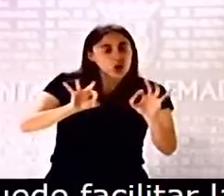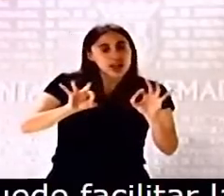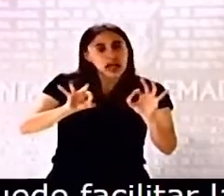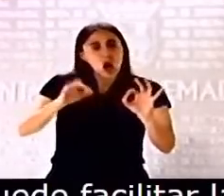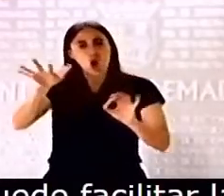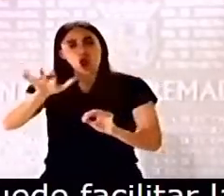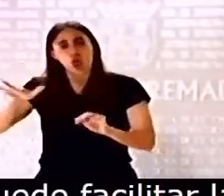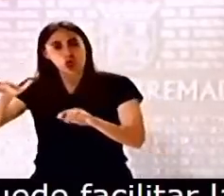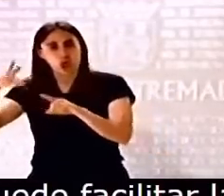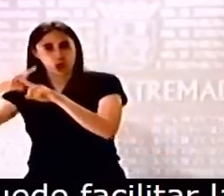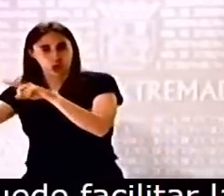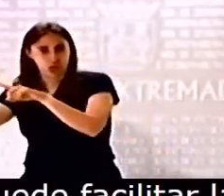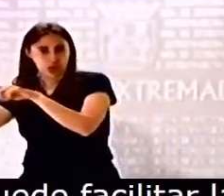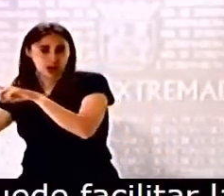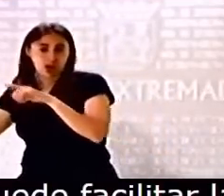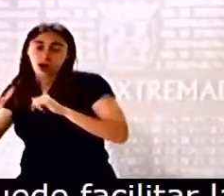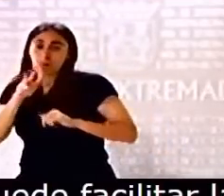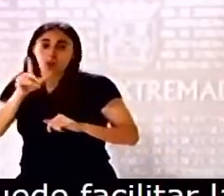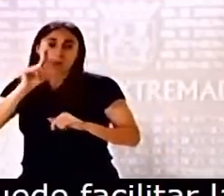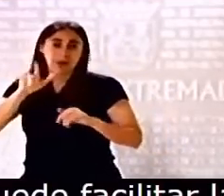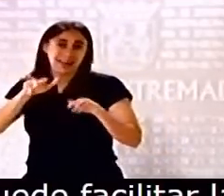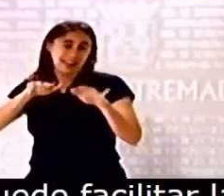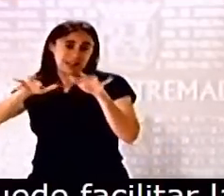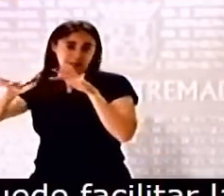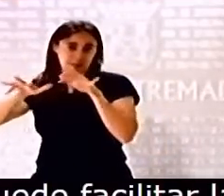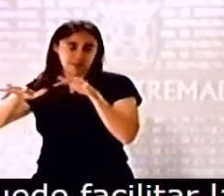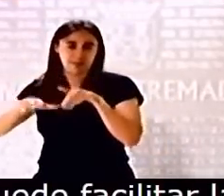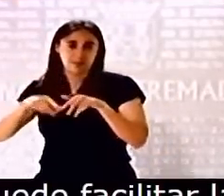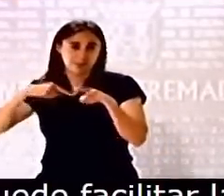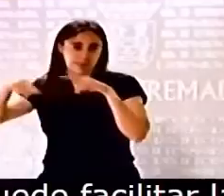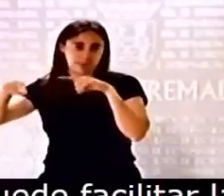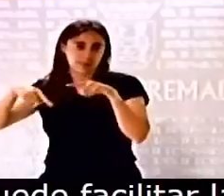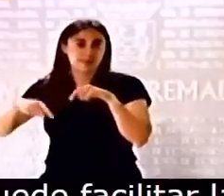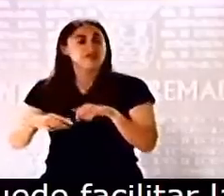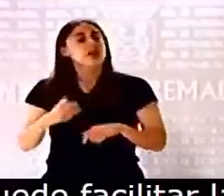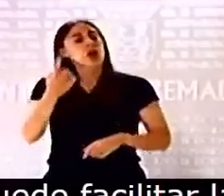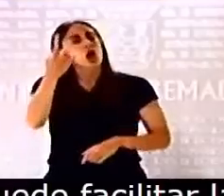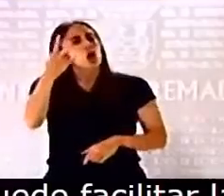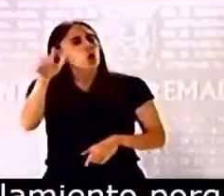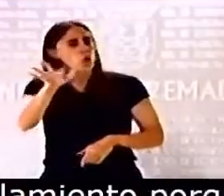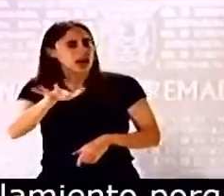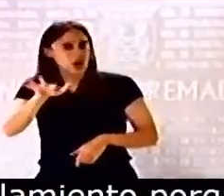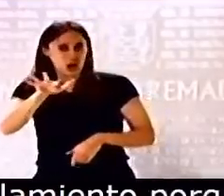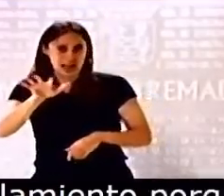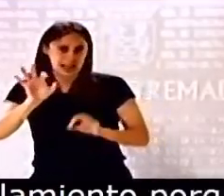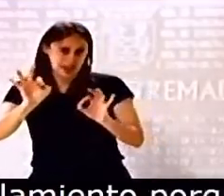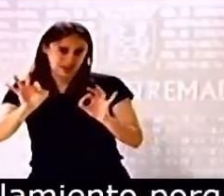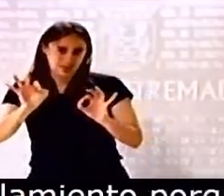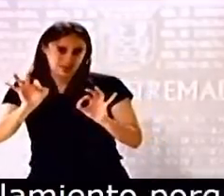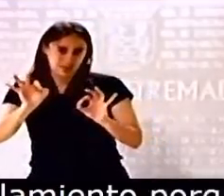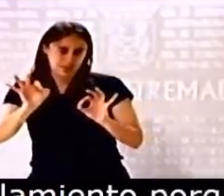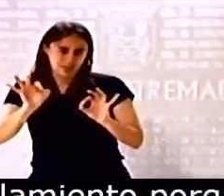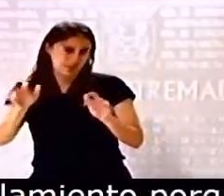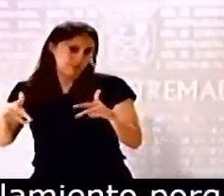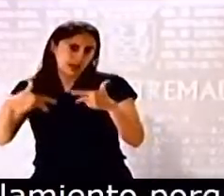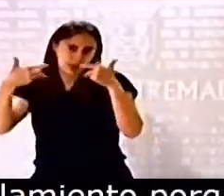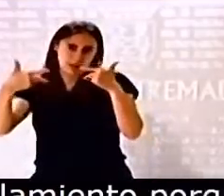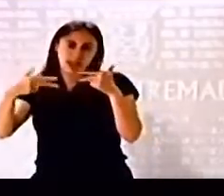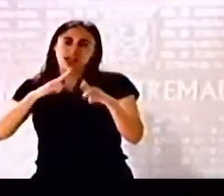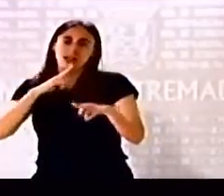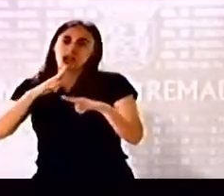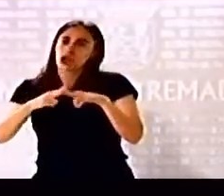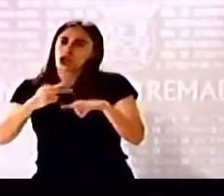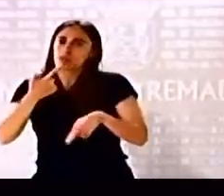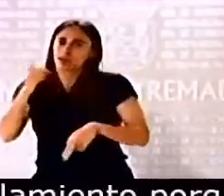que por lo visto pues, se han desplazado. Están en una sola localidad y me van a permitir que no dé